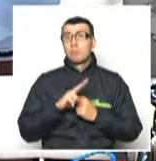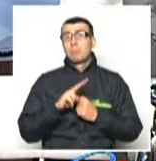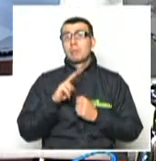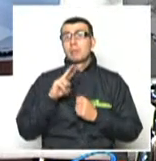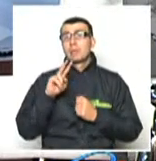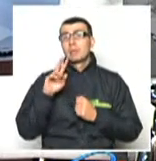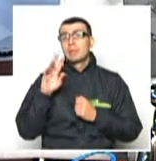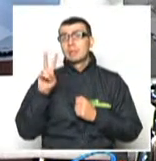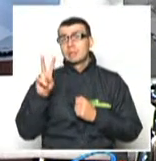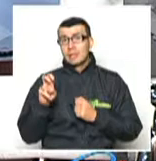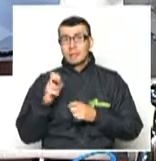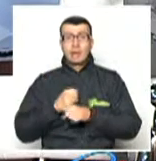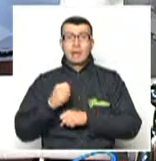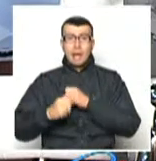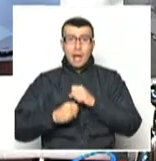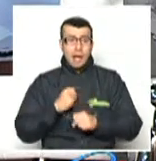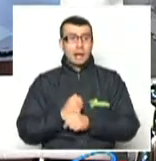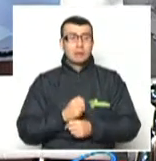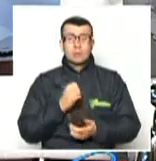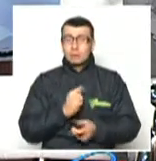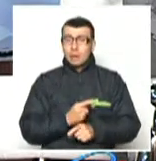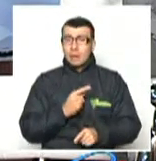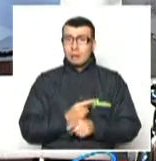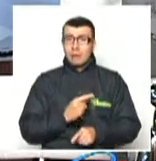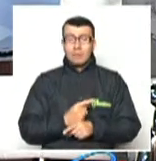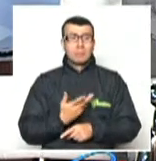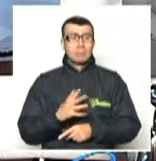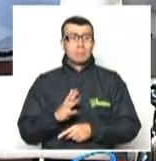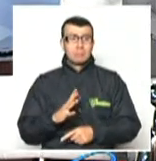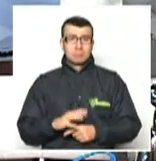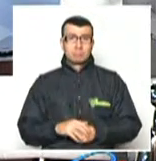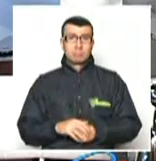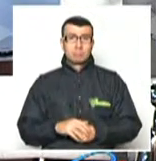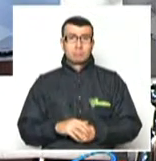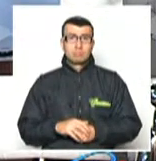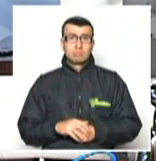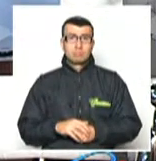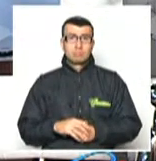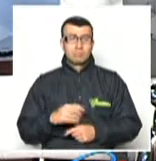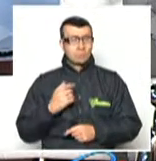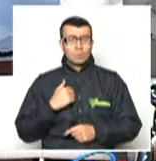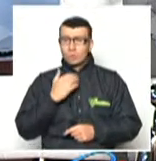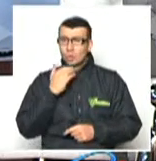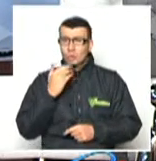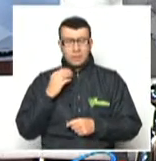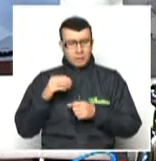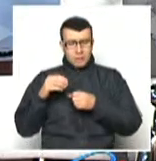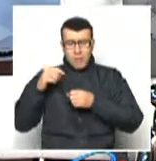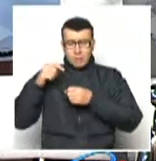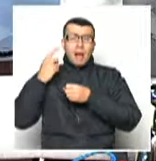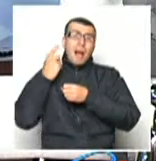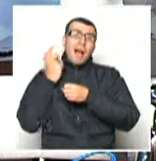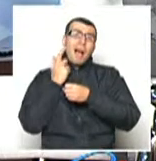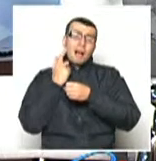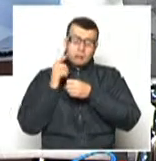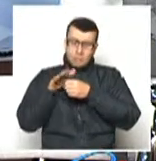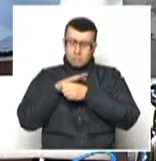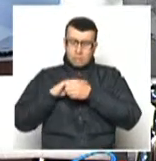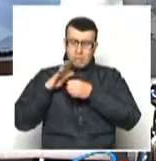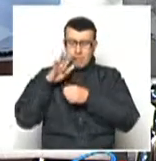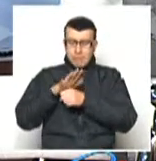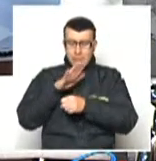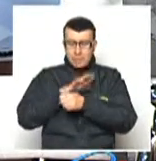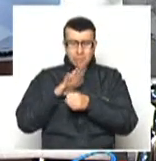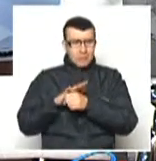25, 27 años más o menos que me hicieron unas coronas, yo no sé cómo se llaman, pero a mí nunca me